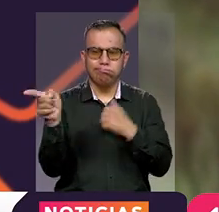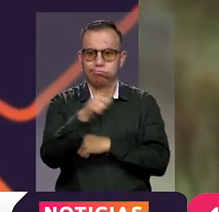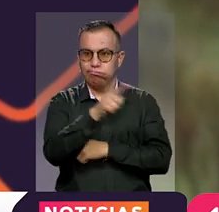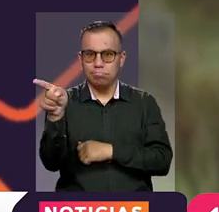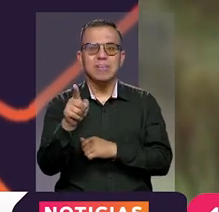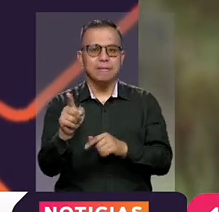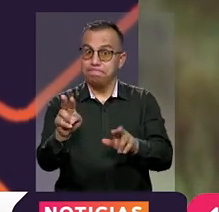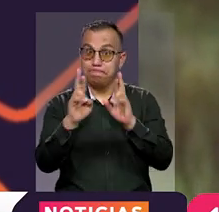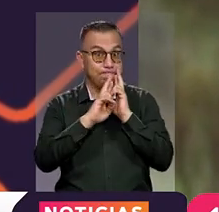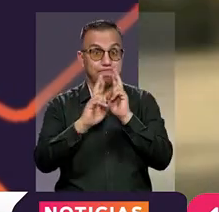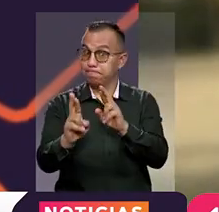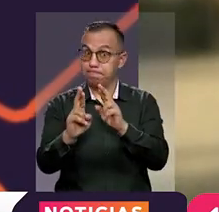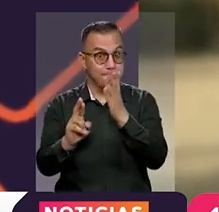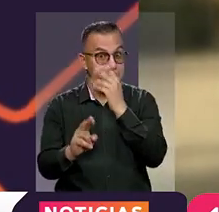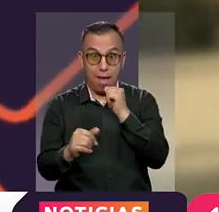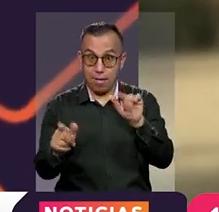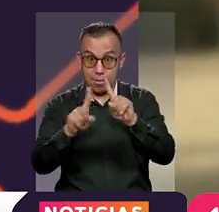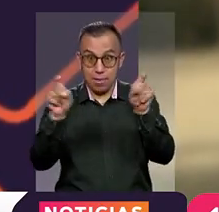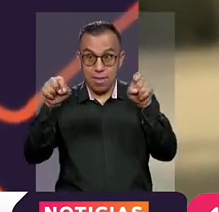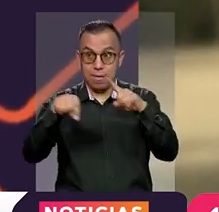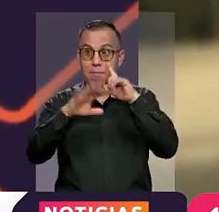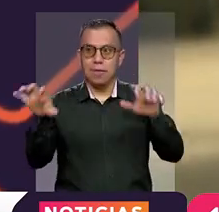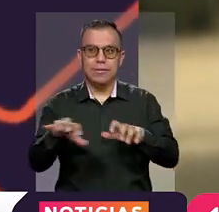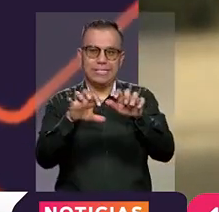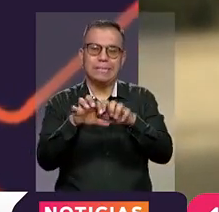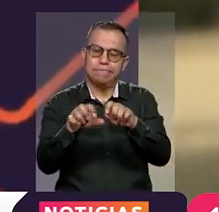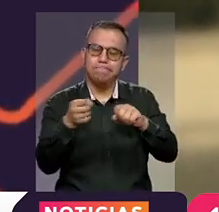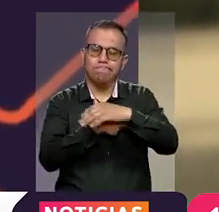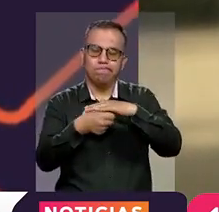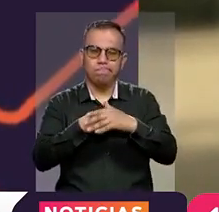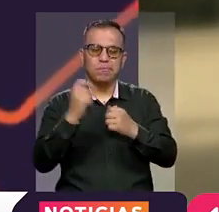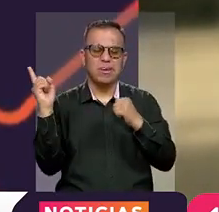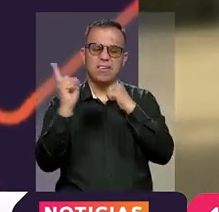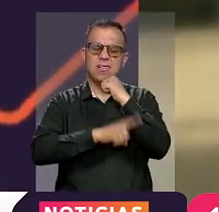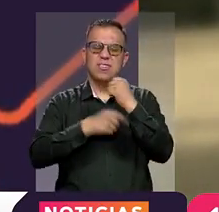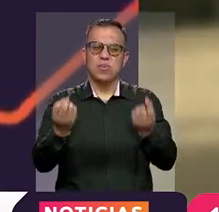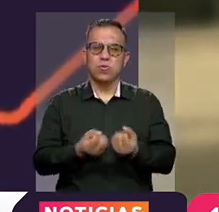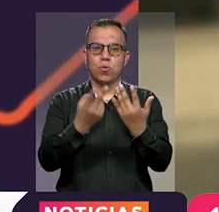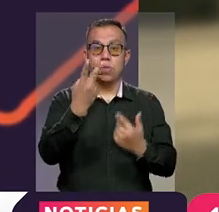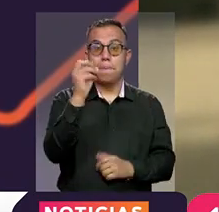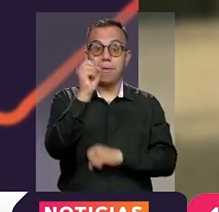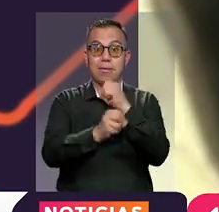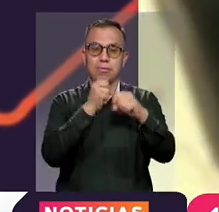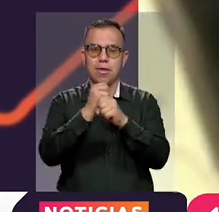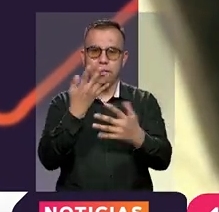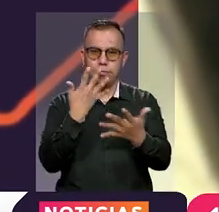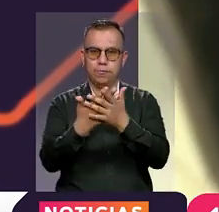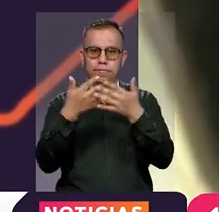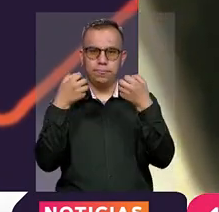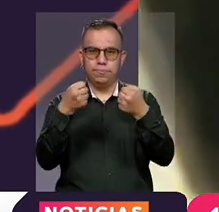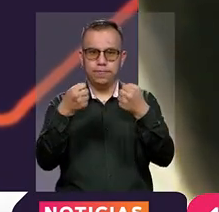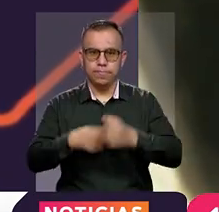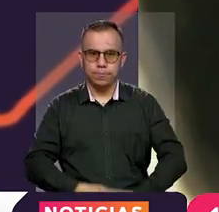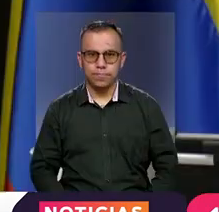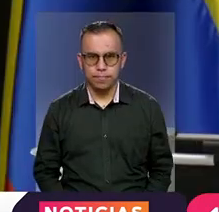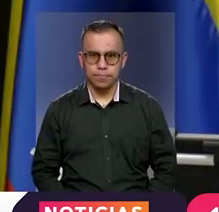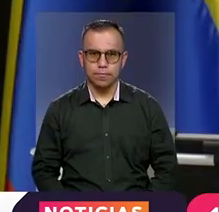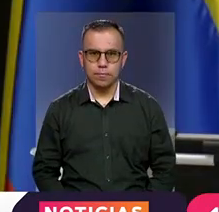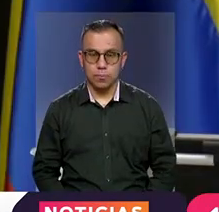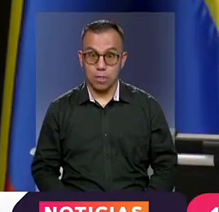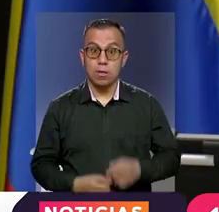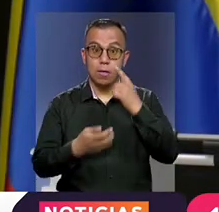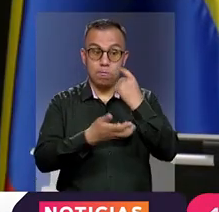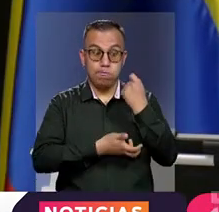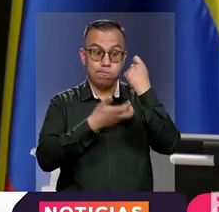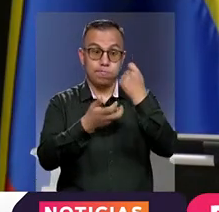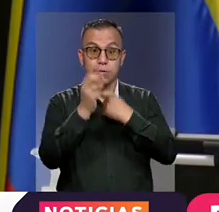no reconocer la responsabilidad en estos hechos podrían enfrentar penas hasta de 20 años de cárcel. Recursos públicos del